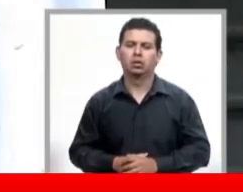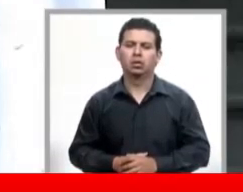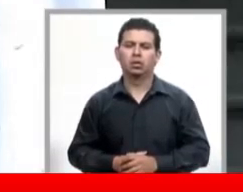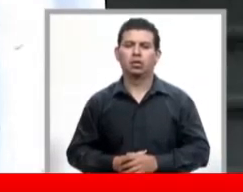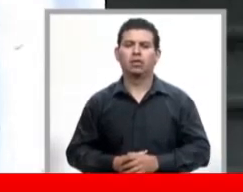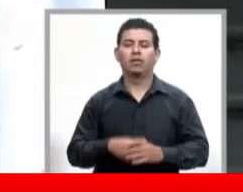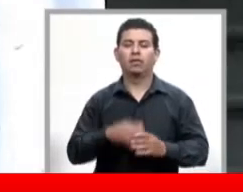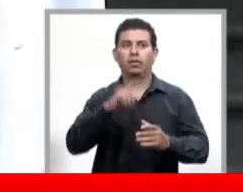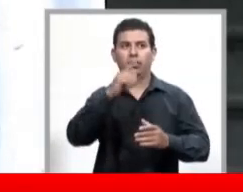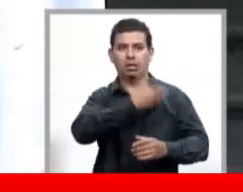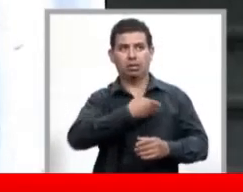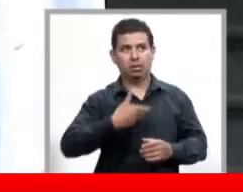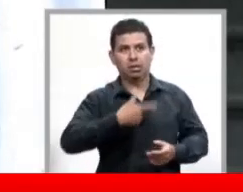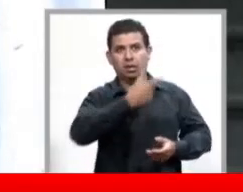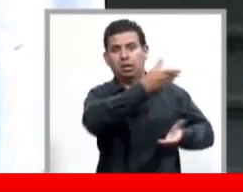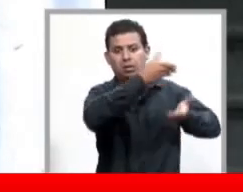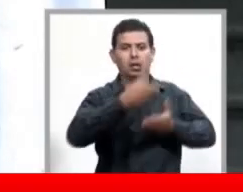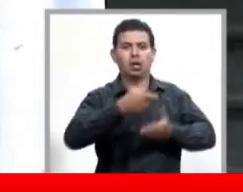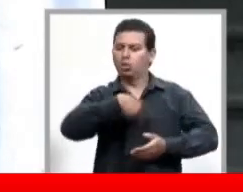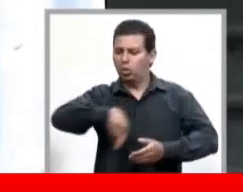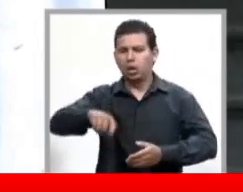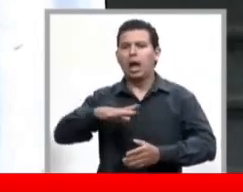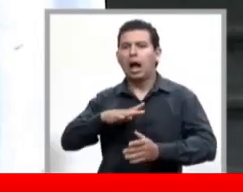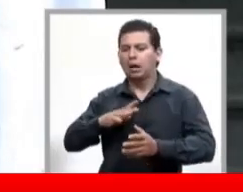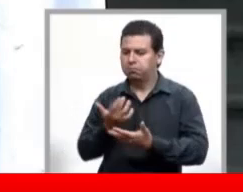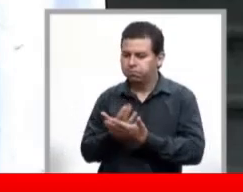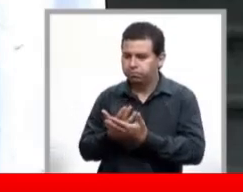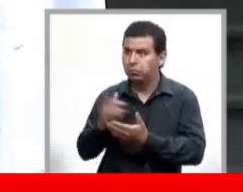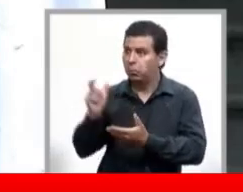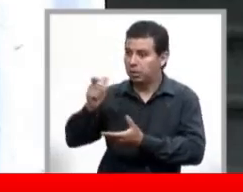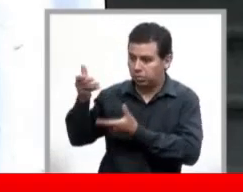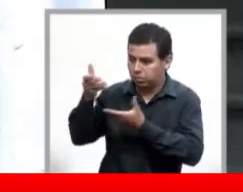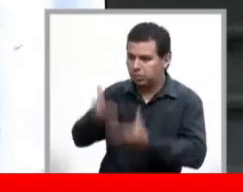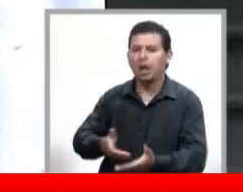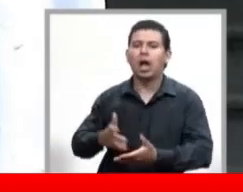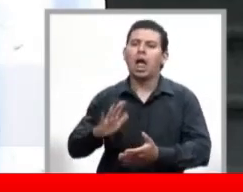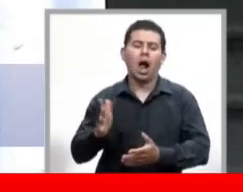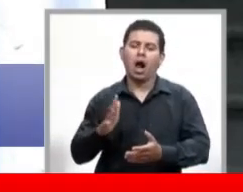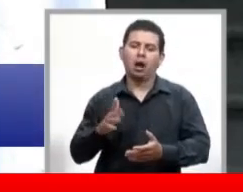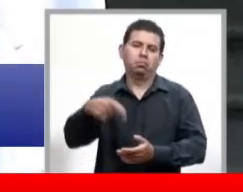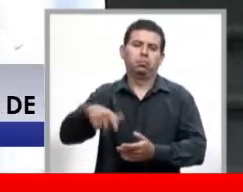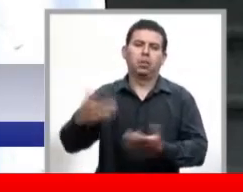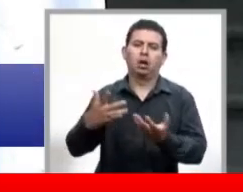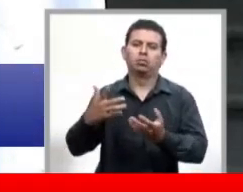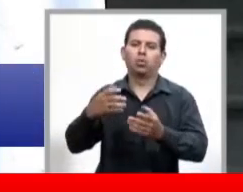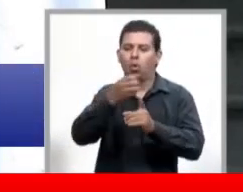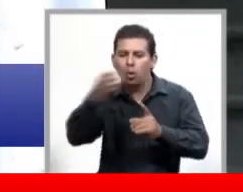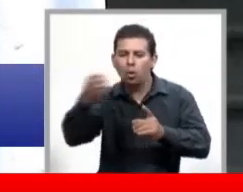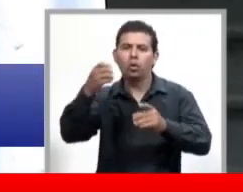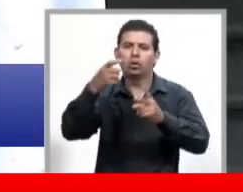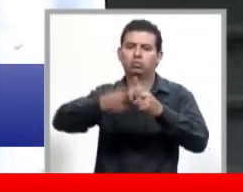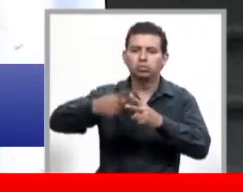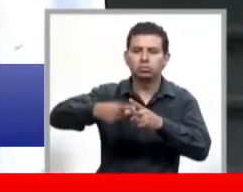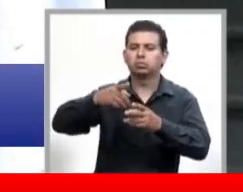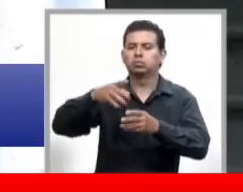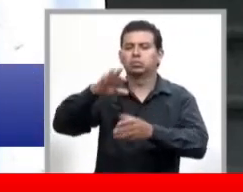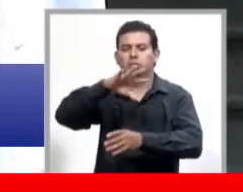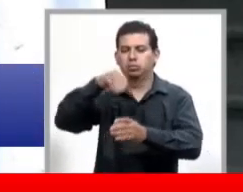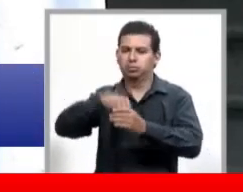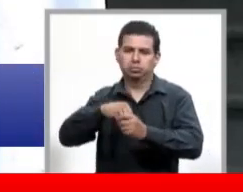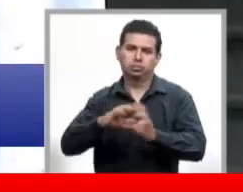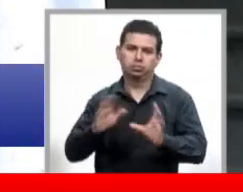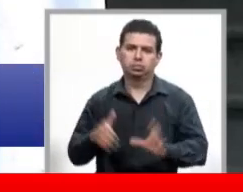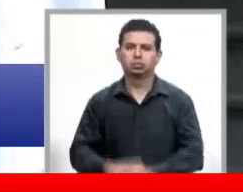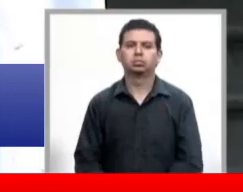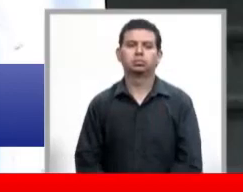suministros federales, también los voy a invitar para que puedan ustedes conocer los suministros de primera mano. La parte